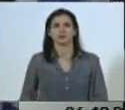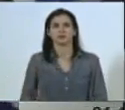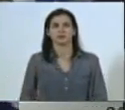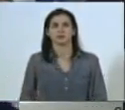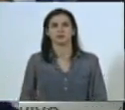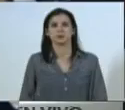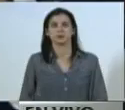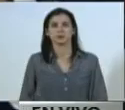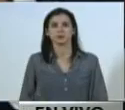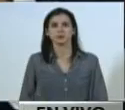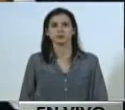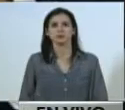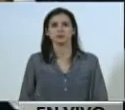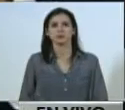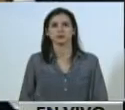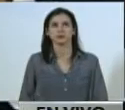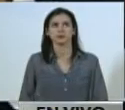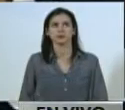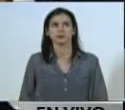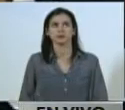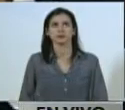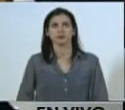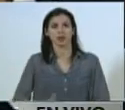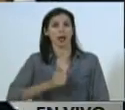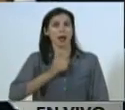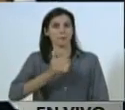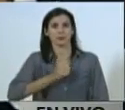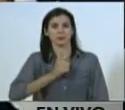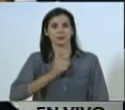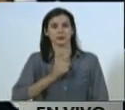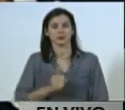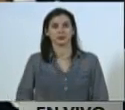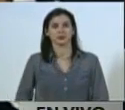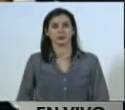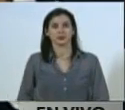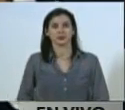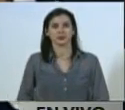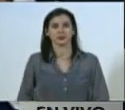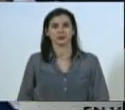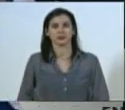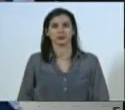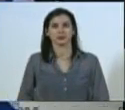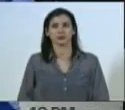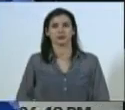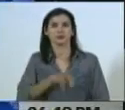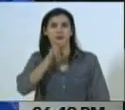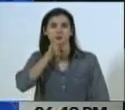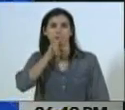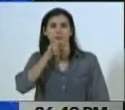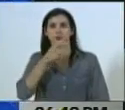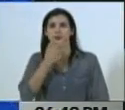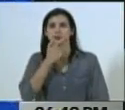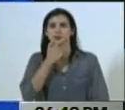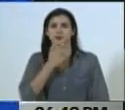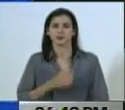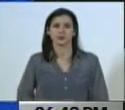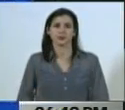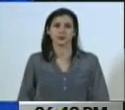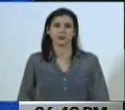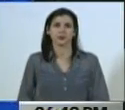President, like to use this opportunity to salute the patriotism and the